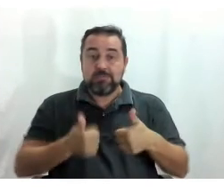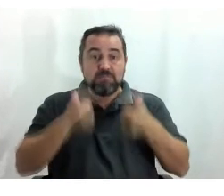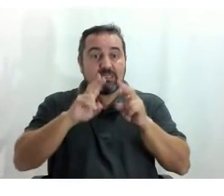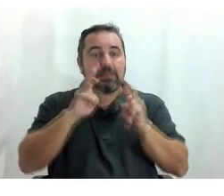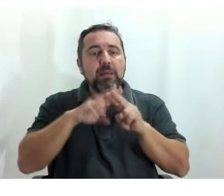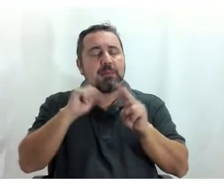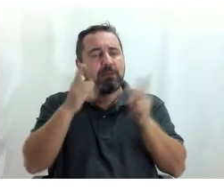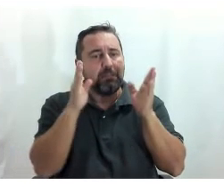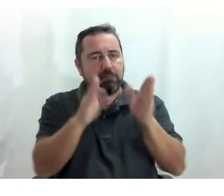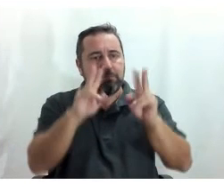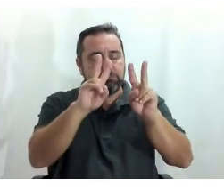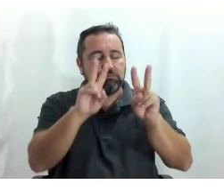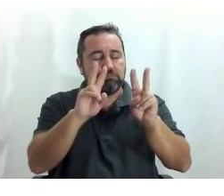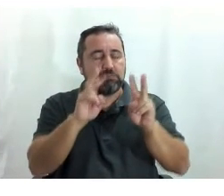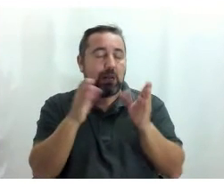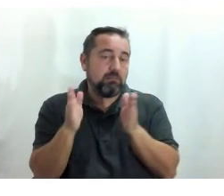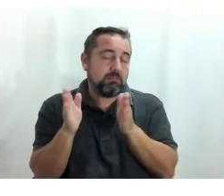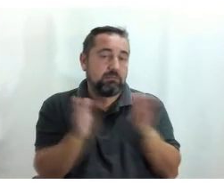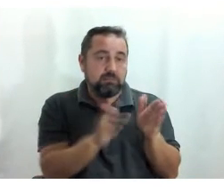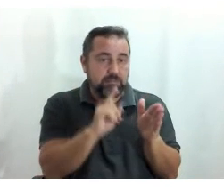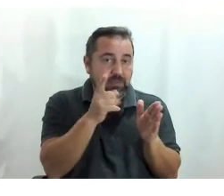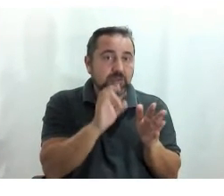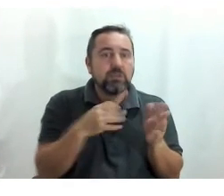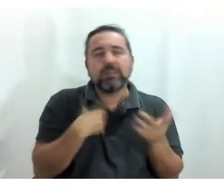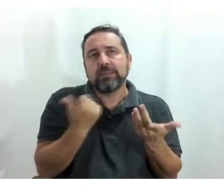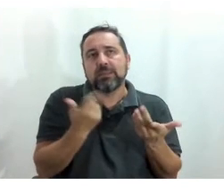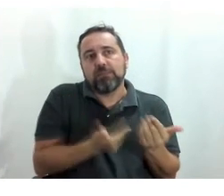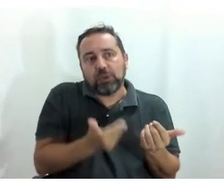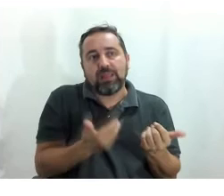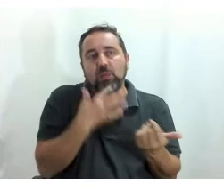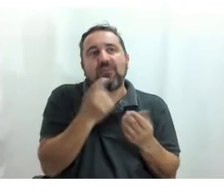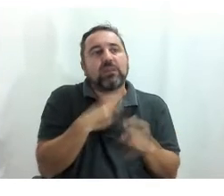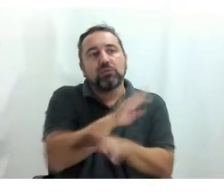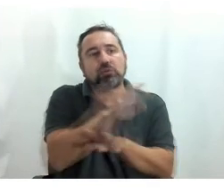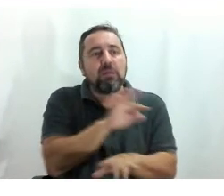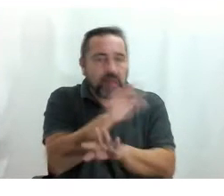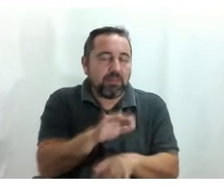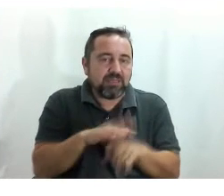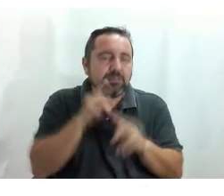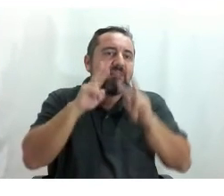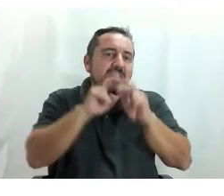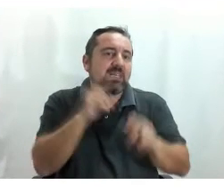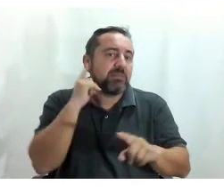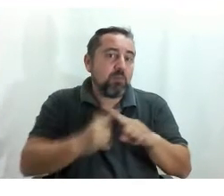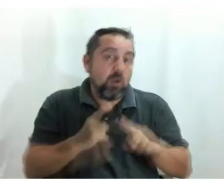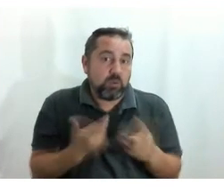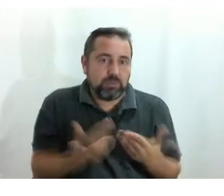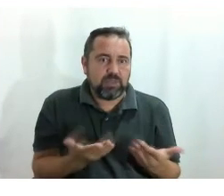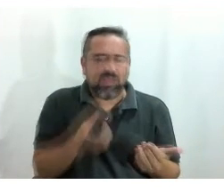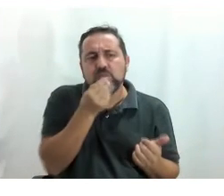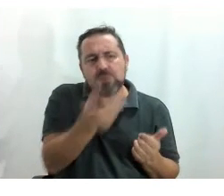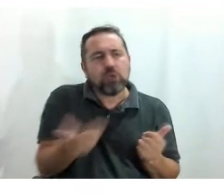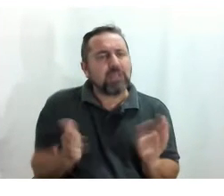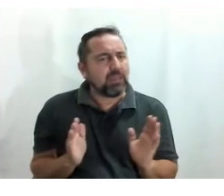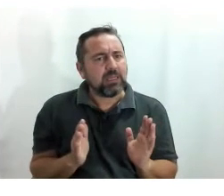la primera parte, seguro pues no hace falta que os convenza a vosotros de lo importante que es investigar en hipoacusia. Esto es muy importante,